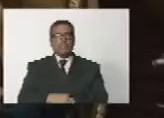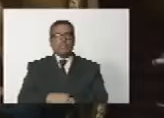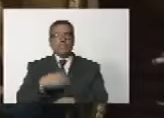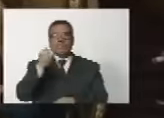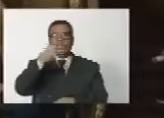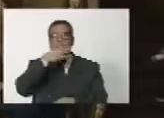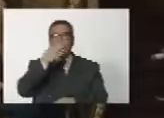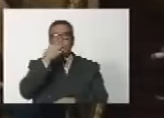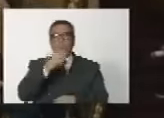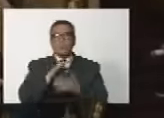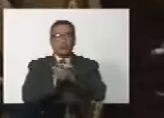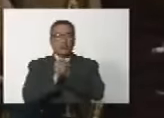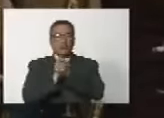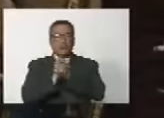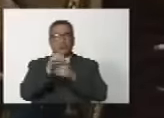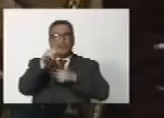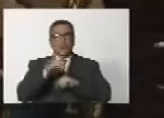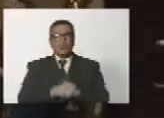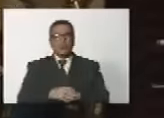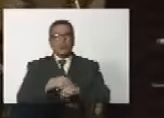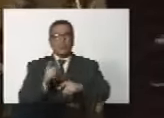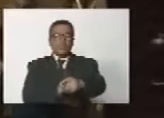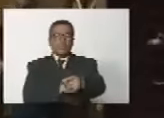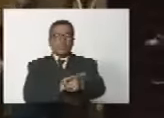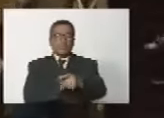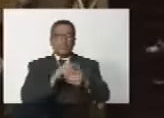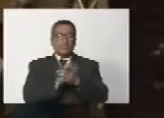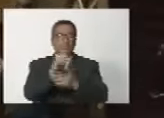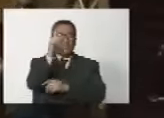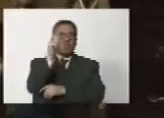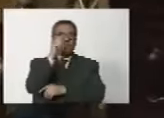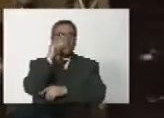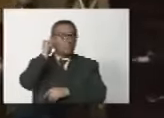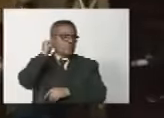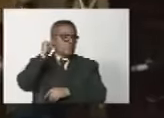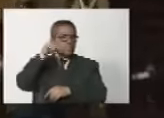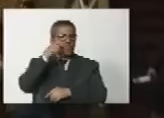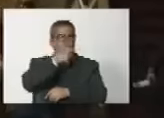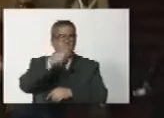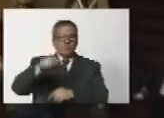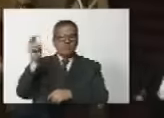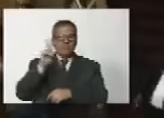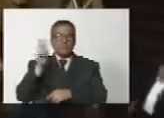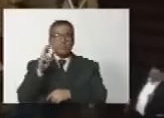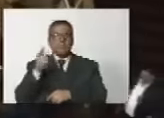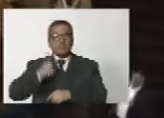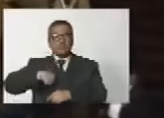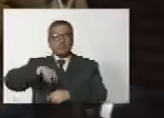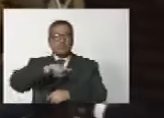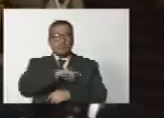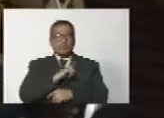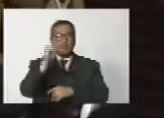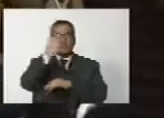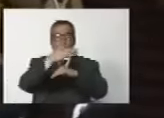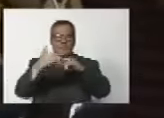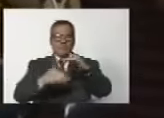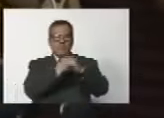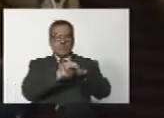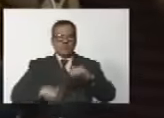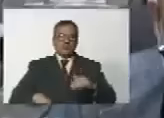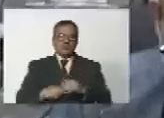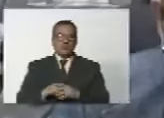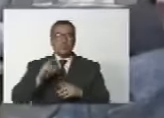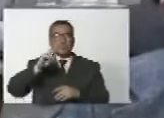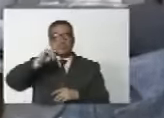Buenas tardes, compatriotas, hermanos, hermanas, colegas, diputados, diputadas, y al pueblo venezolano y a nuestro primer